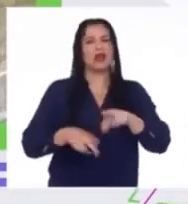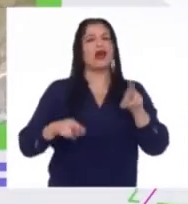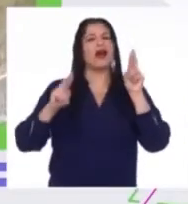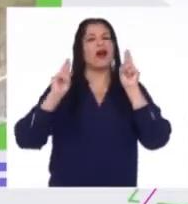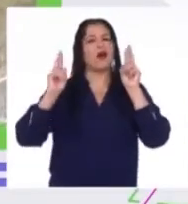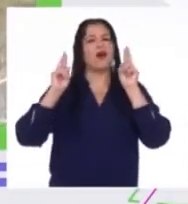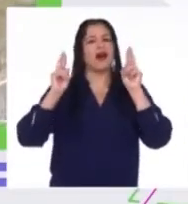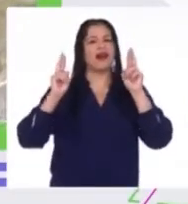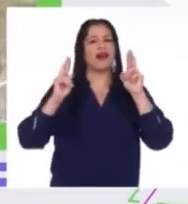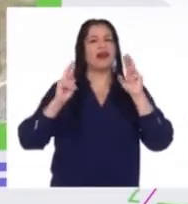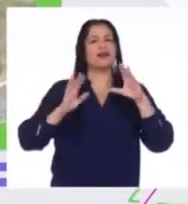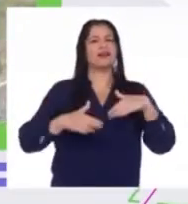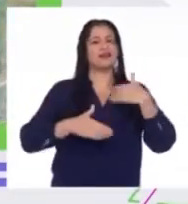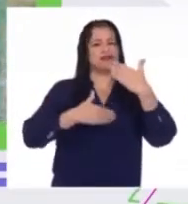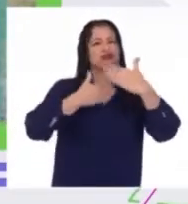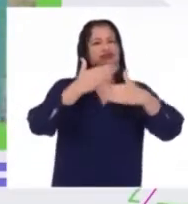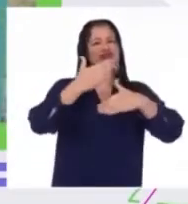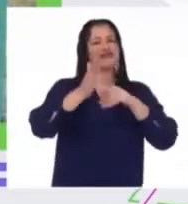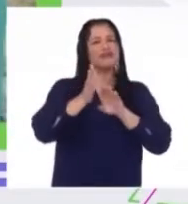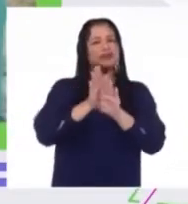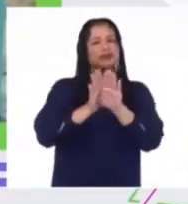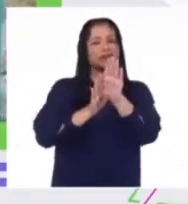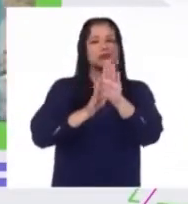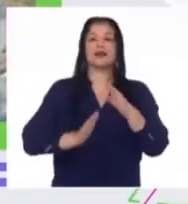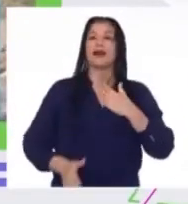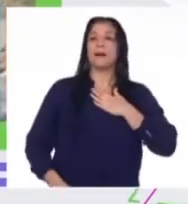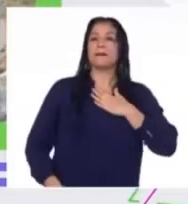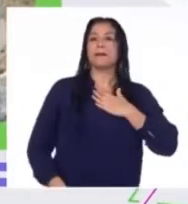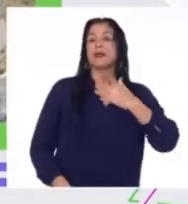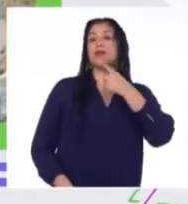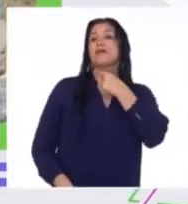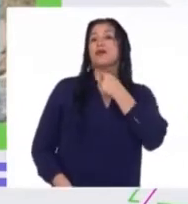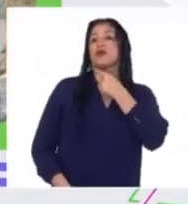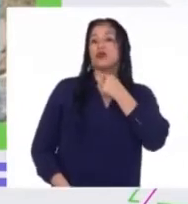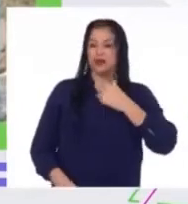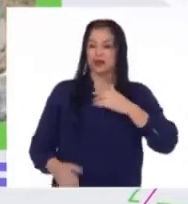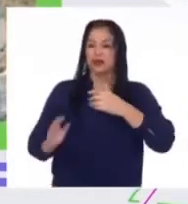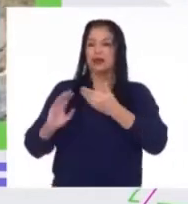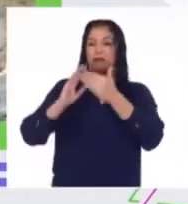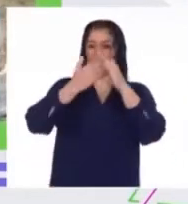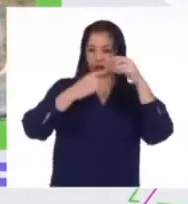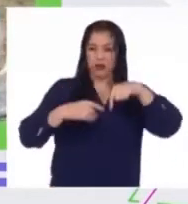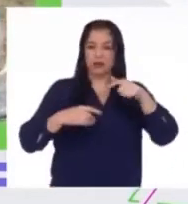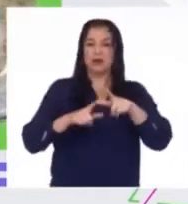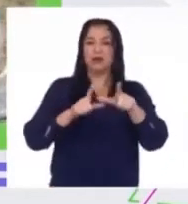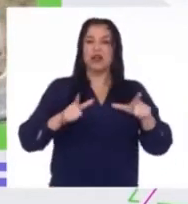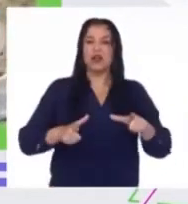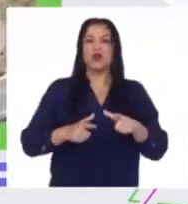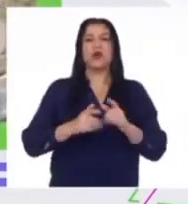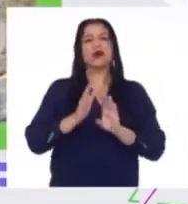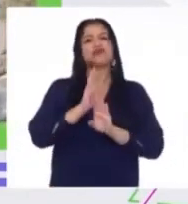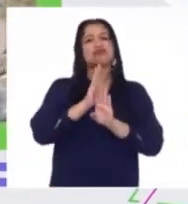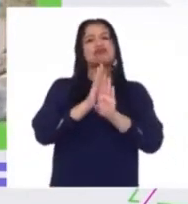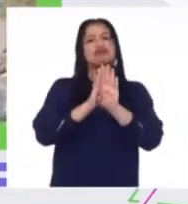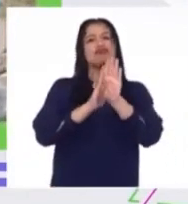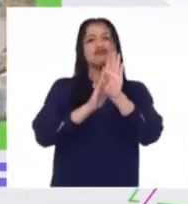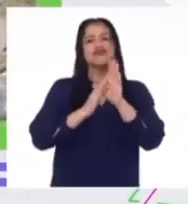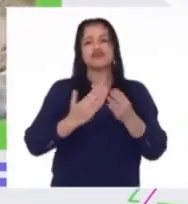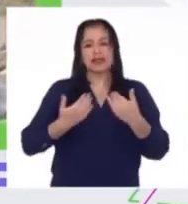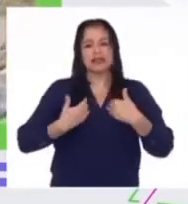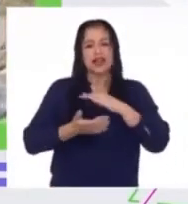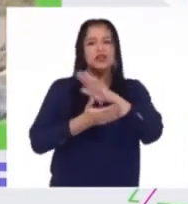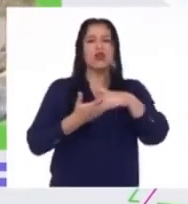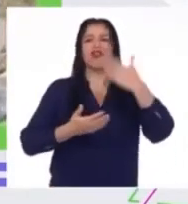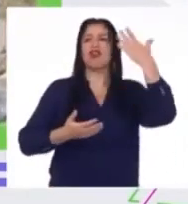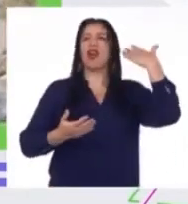sean más preparados, más sigan, ¿no? A mí me gusta que mi pueblo progrese, que mi pueblo tenga todo, ¿no? Lo que